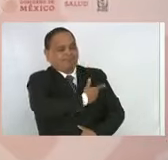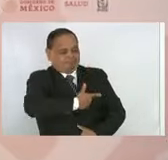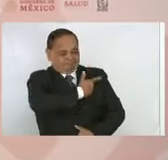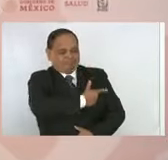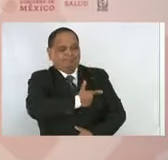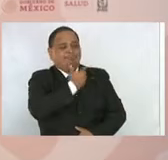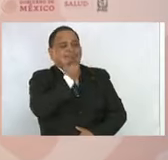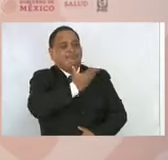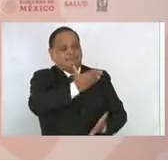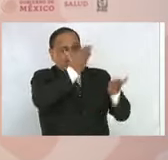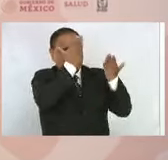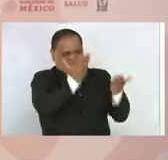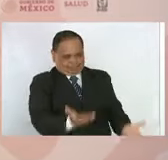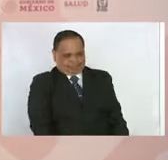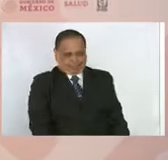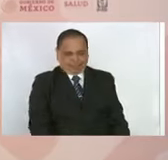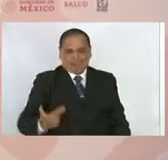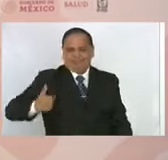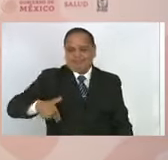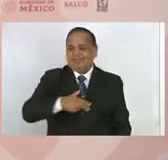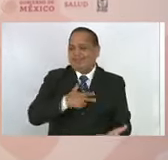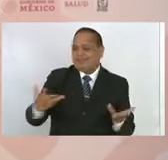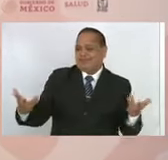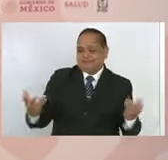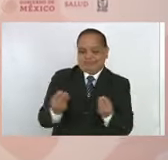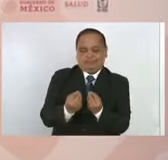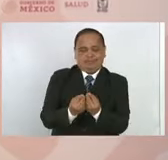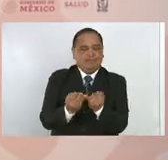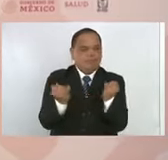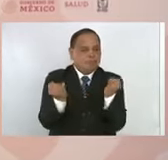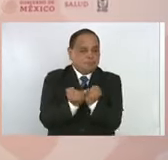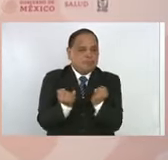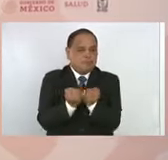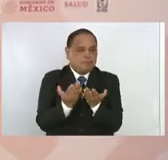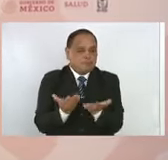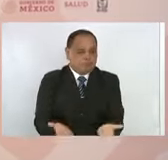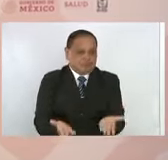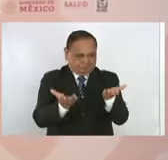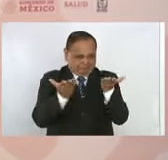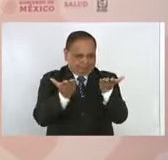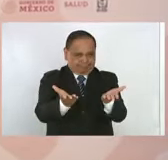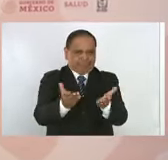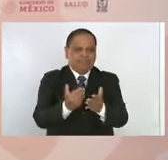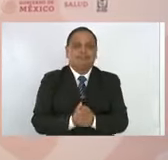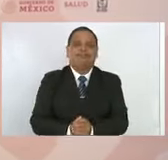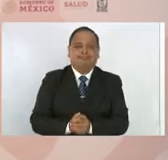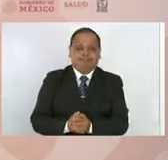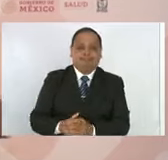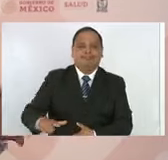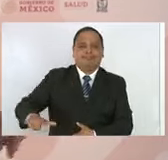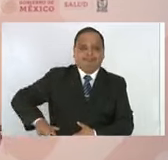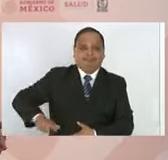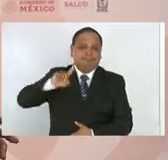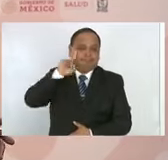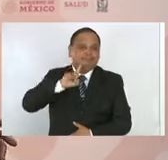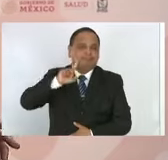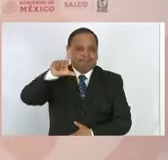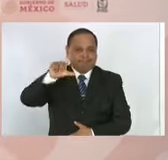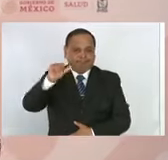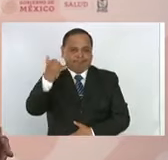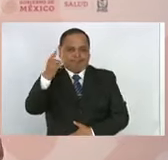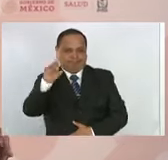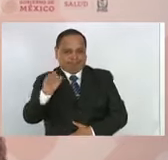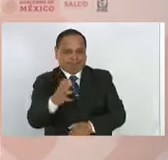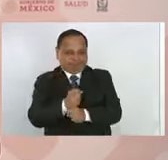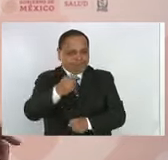hoy aquí entre nosotros. Señora Cuesta, también a la gobernadora Laida Sansores y a todos los